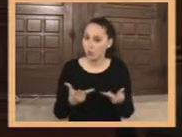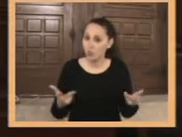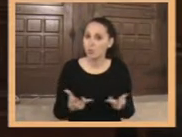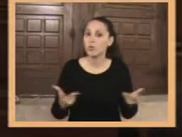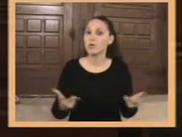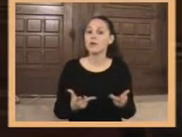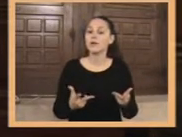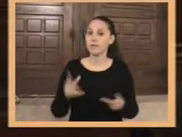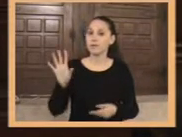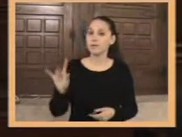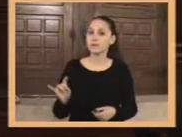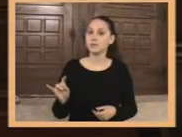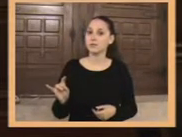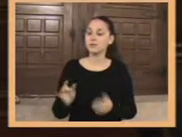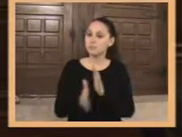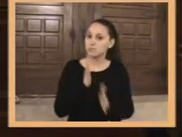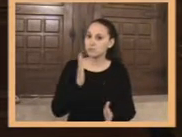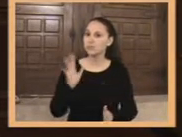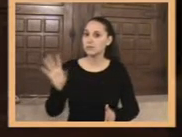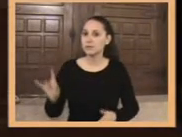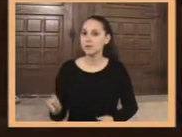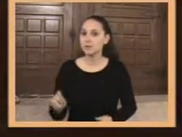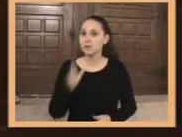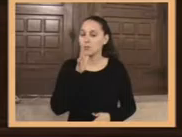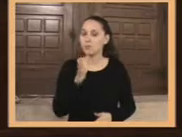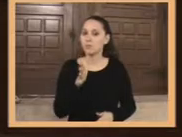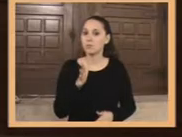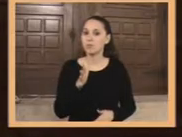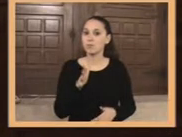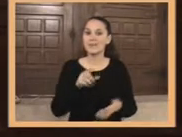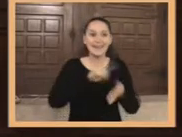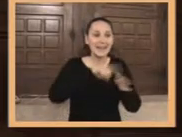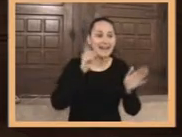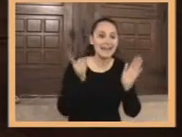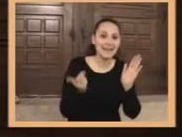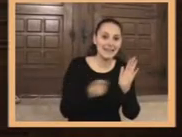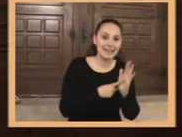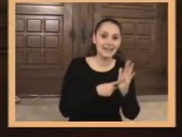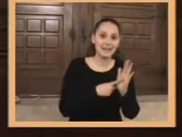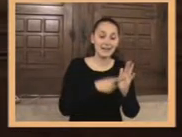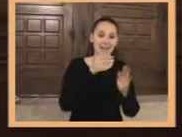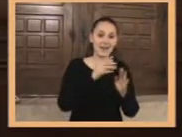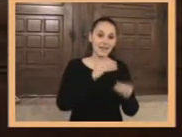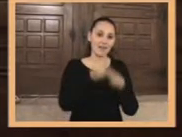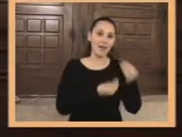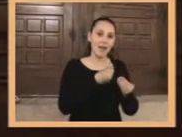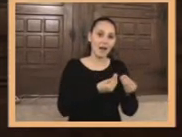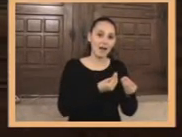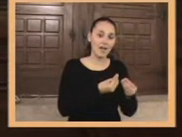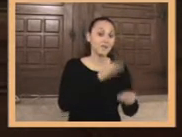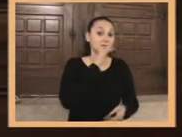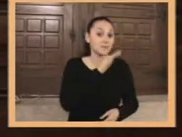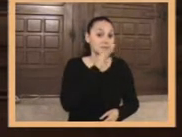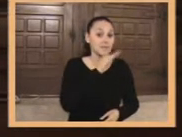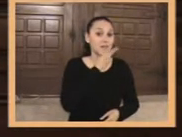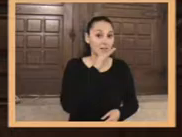sí que lo urge, sí que corre prisa. ¿Por qué? Porque es ahora, en este momento, en el anteproyecto de ley, cuando precisamente el papel más aguanta cualquier tipo de